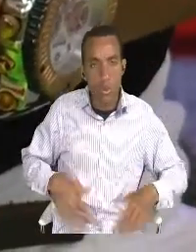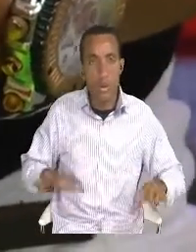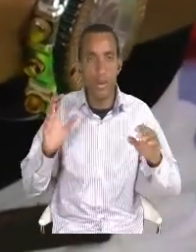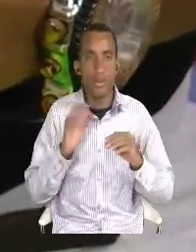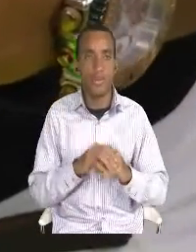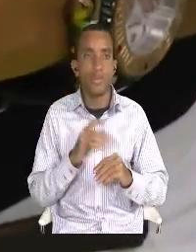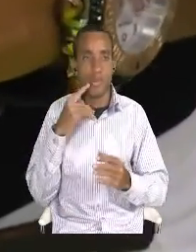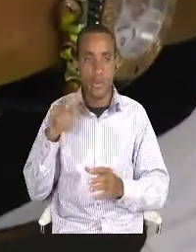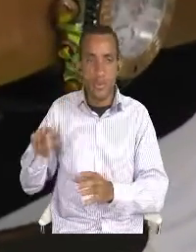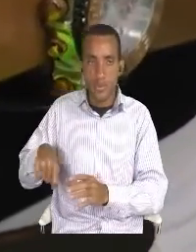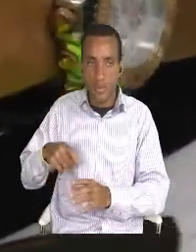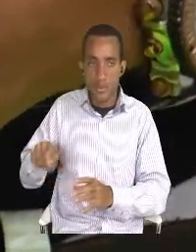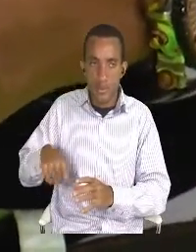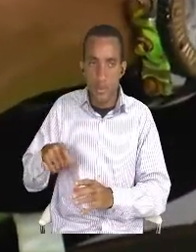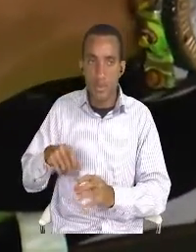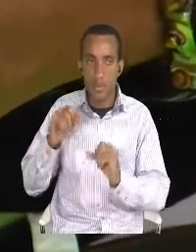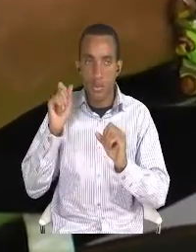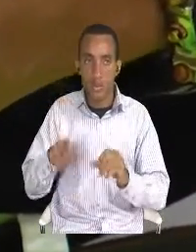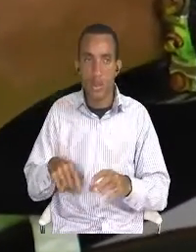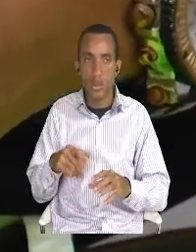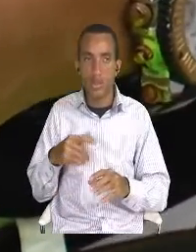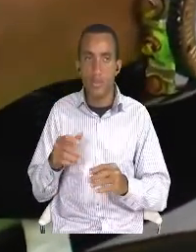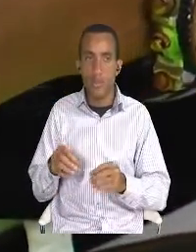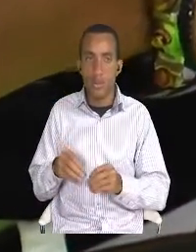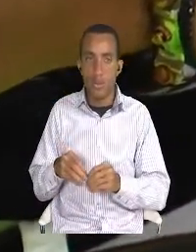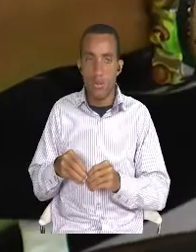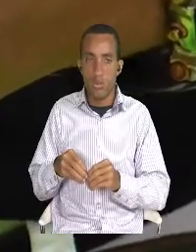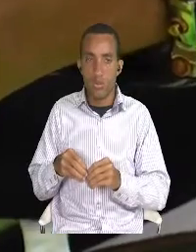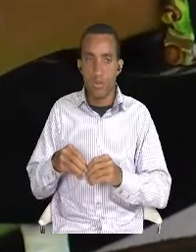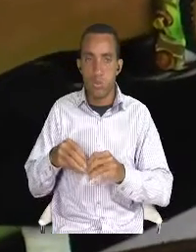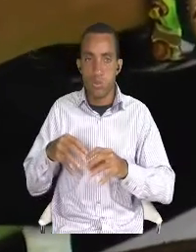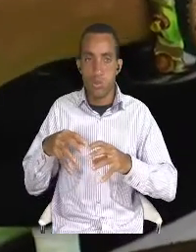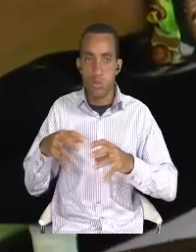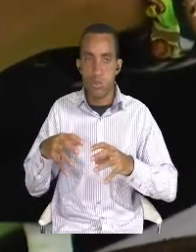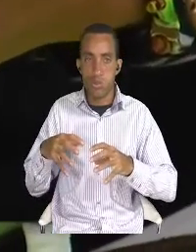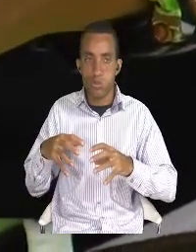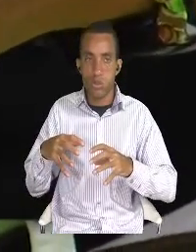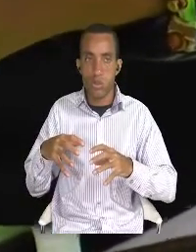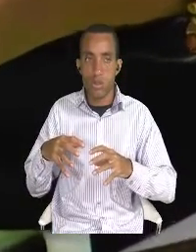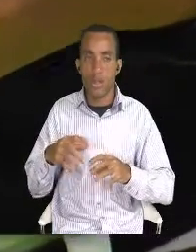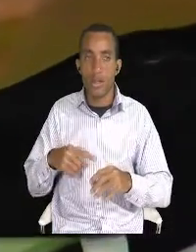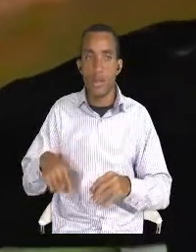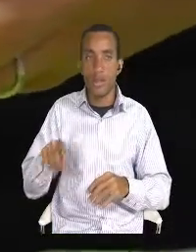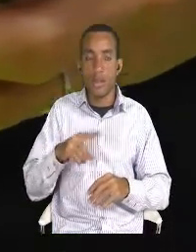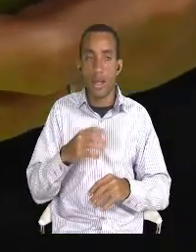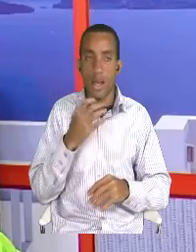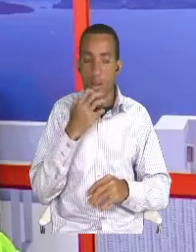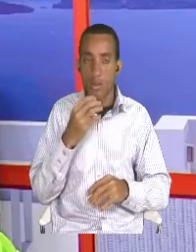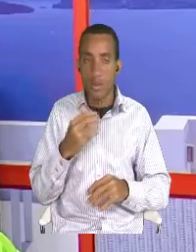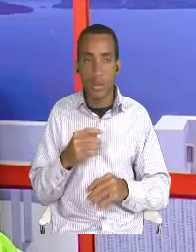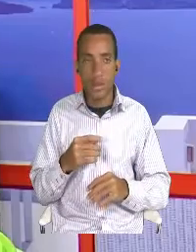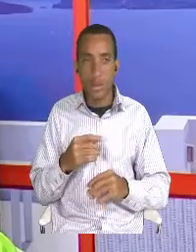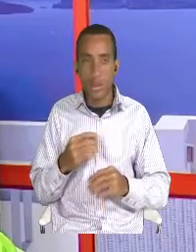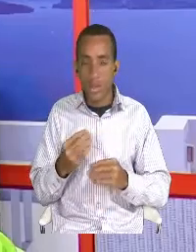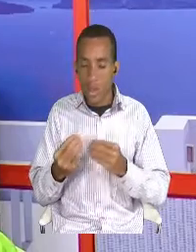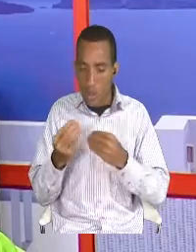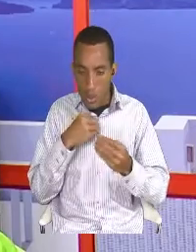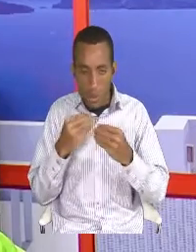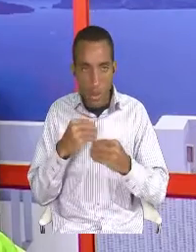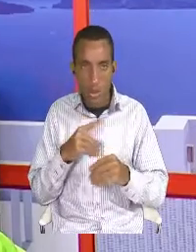un poquitico para que puedan soplarse, para que no nos vayan a hacer daño, ya que ellas, si no las comemos enterita, se nos